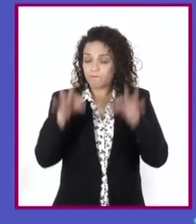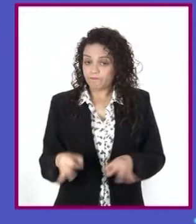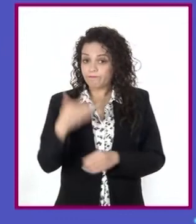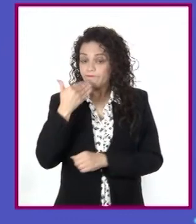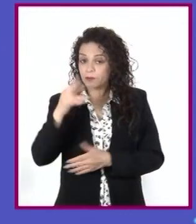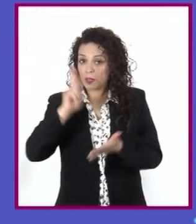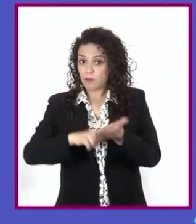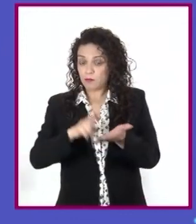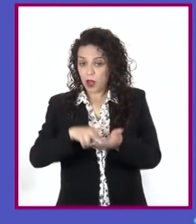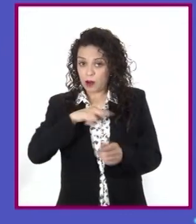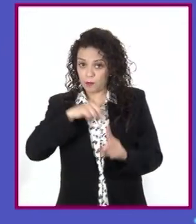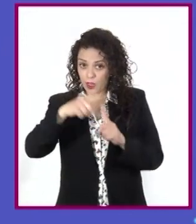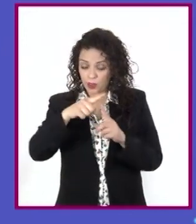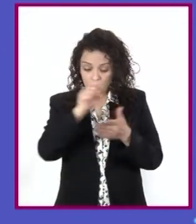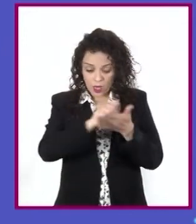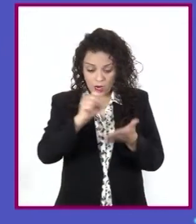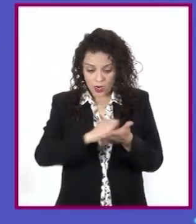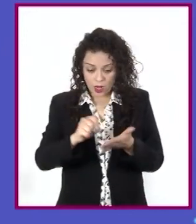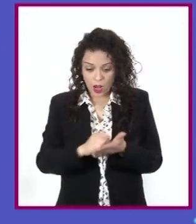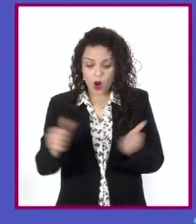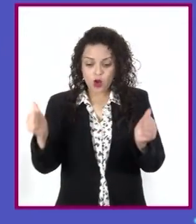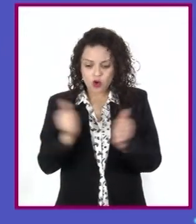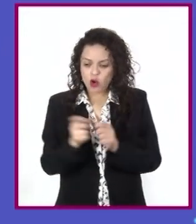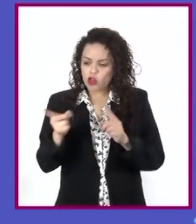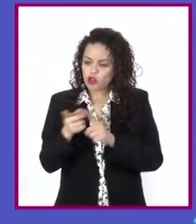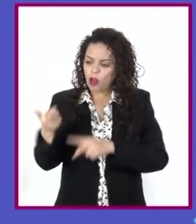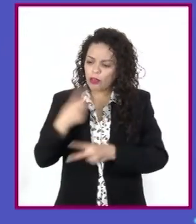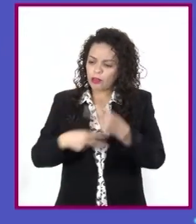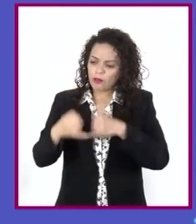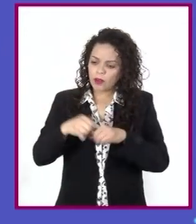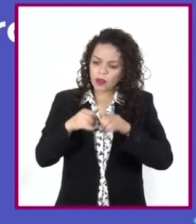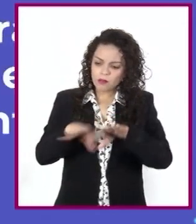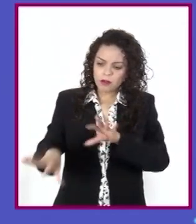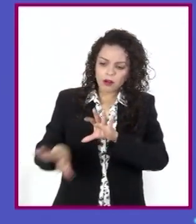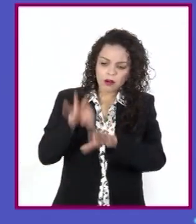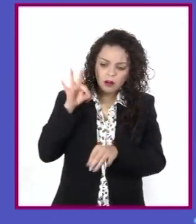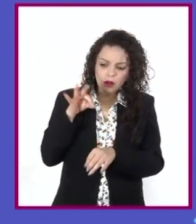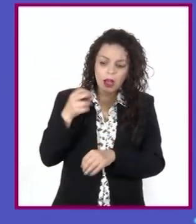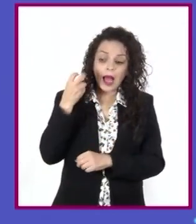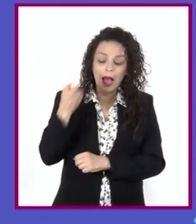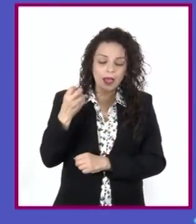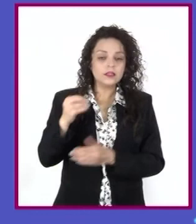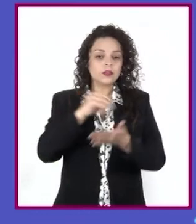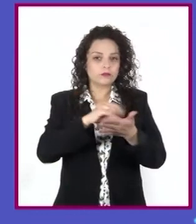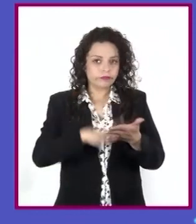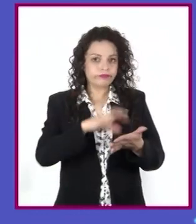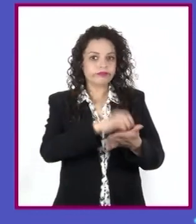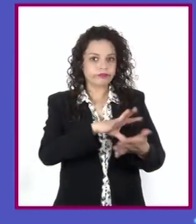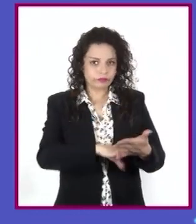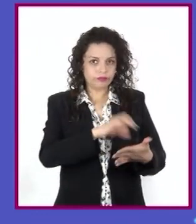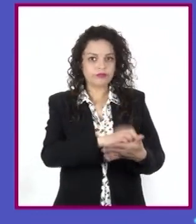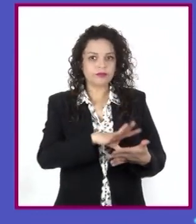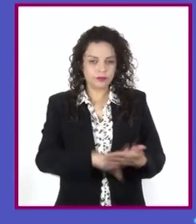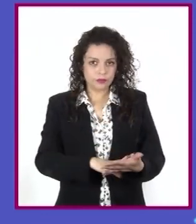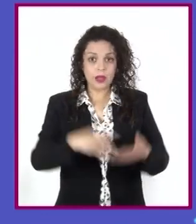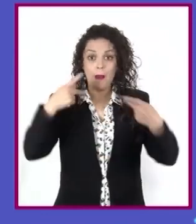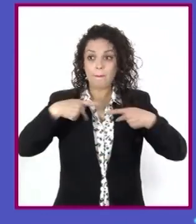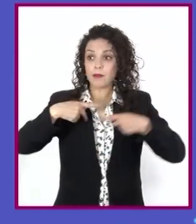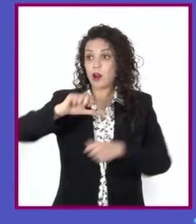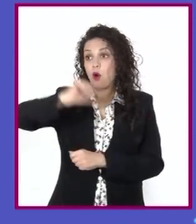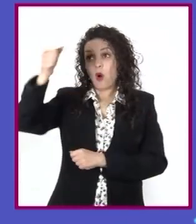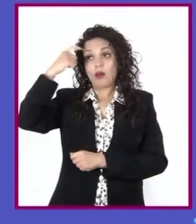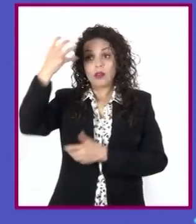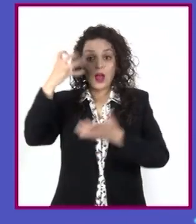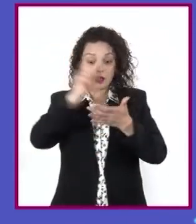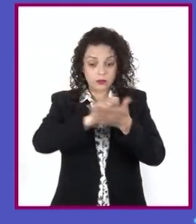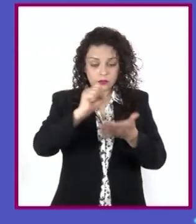trabajo señalando el origen de las afirmaciones y contenidos. Reconocer los méritos ajenos impidiendo el